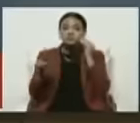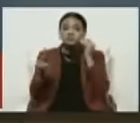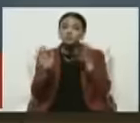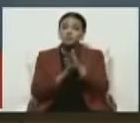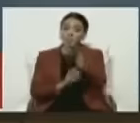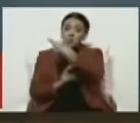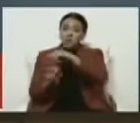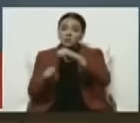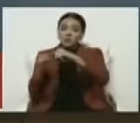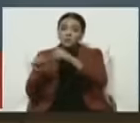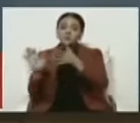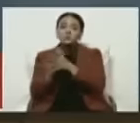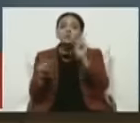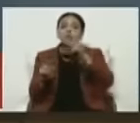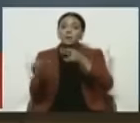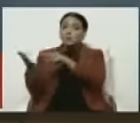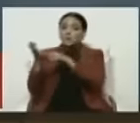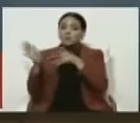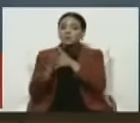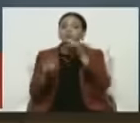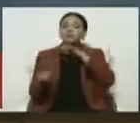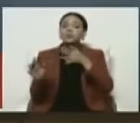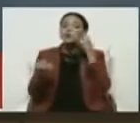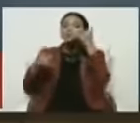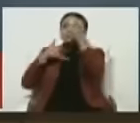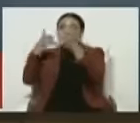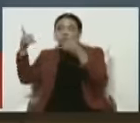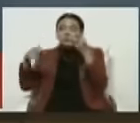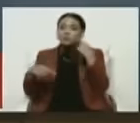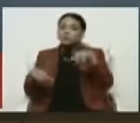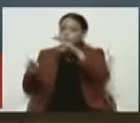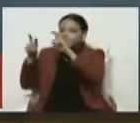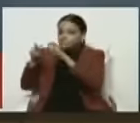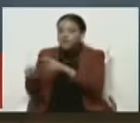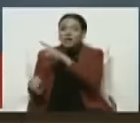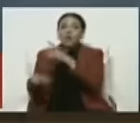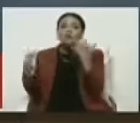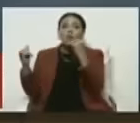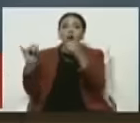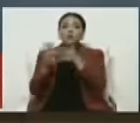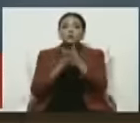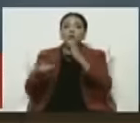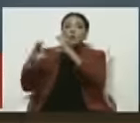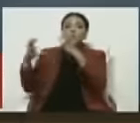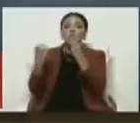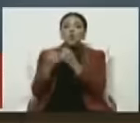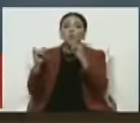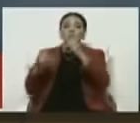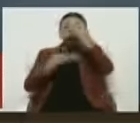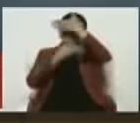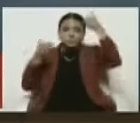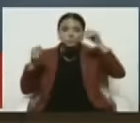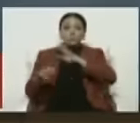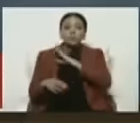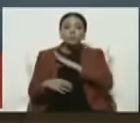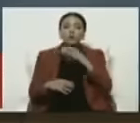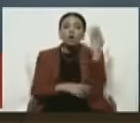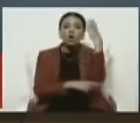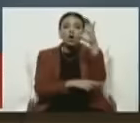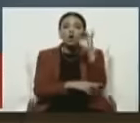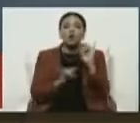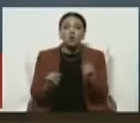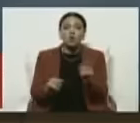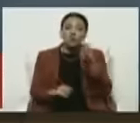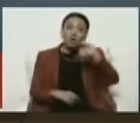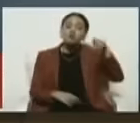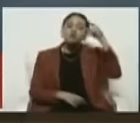telefónicas, así revelan, están vinculados con la extrema derecha colombiana. Particularmente, no es sorprendente